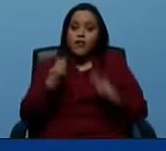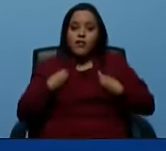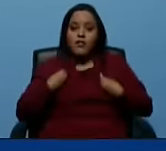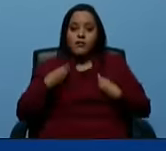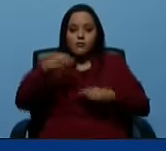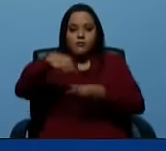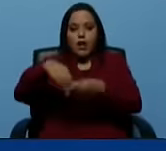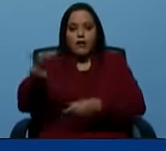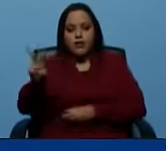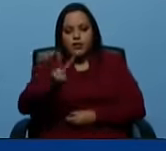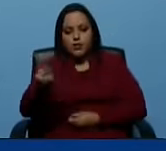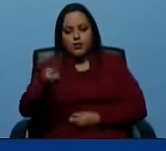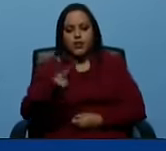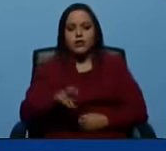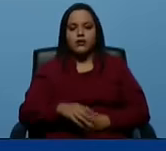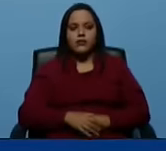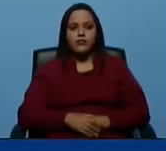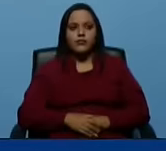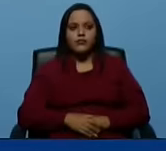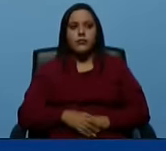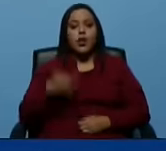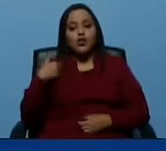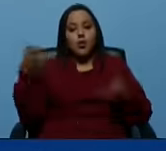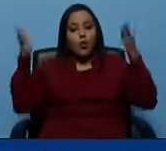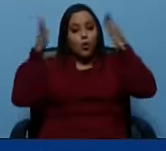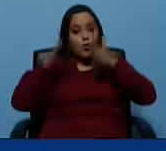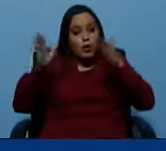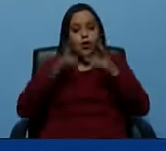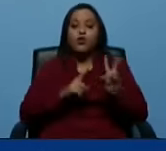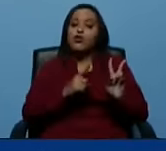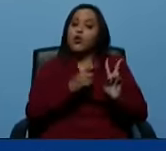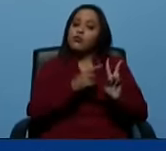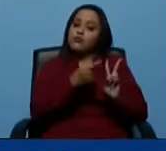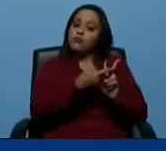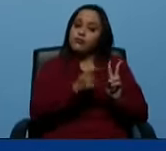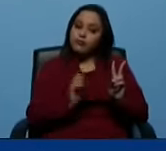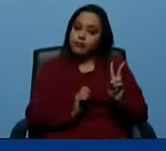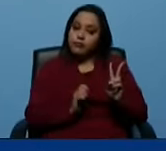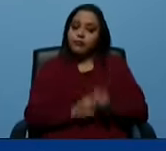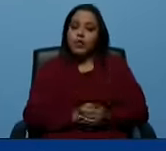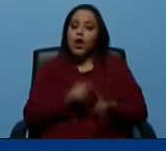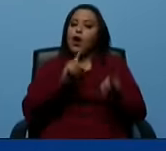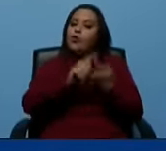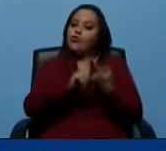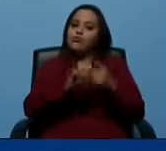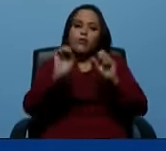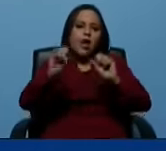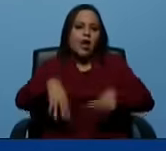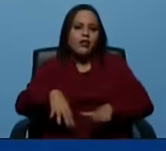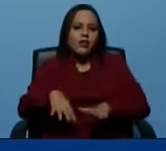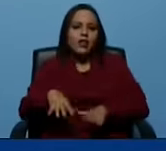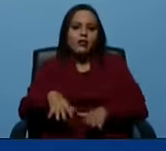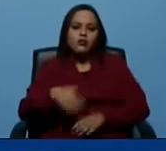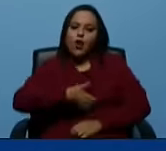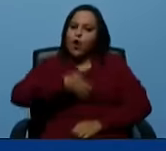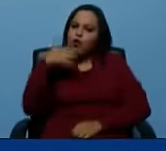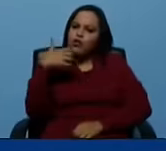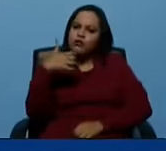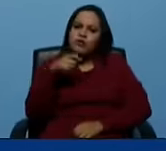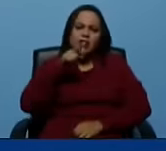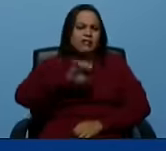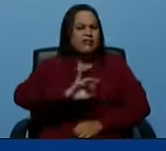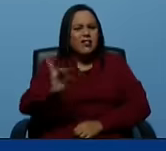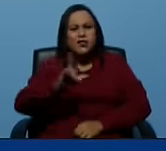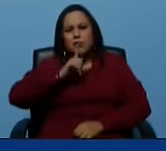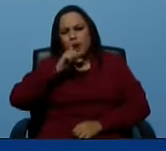Venezuela, les recomiendo 2 cosas, dejar de odiar, que hace daño